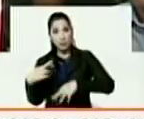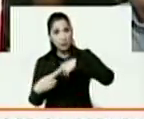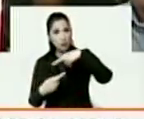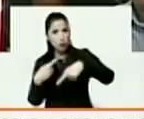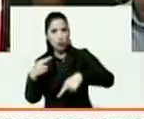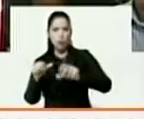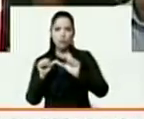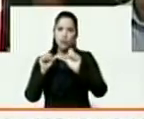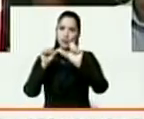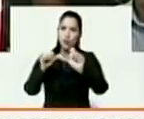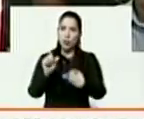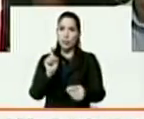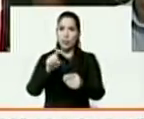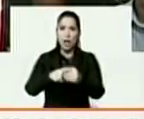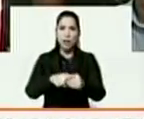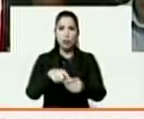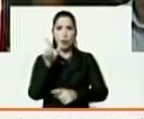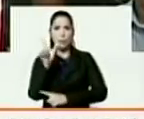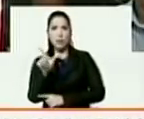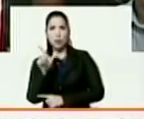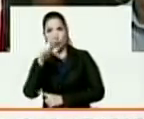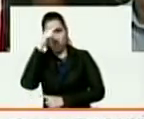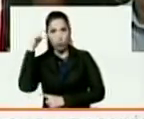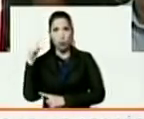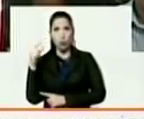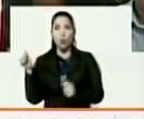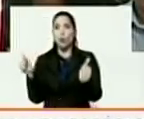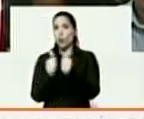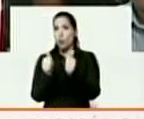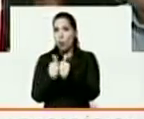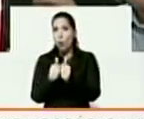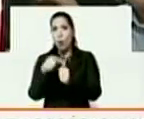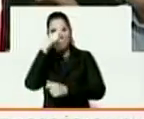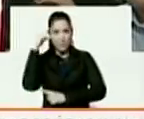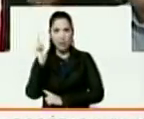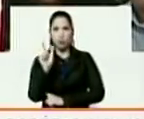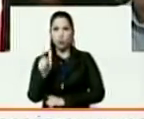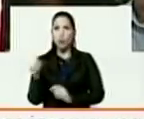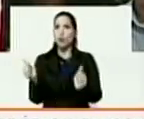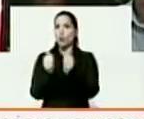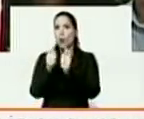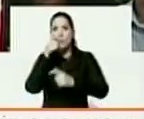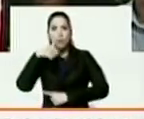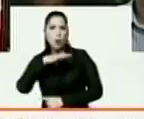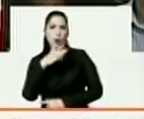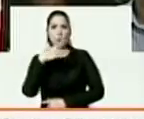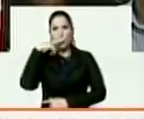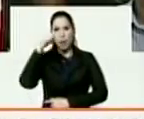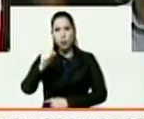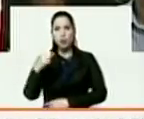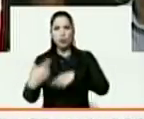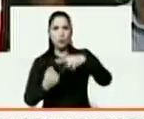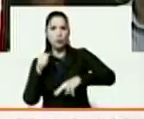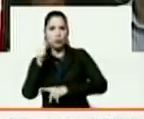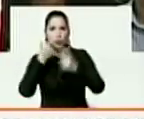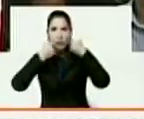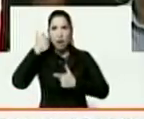seguir en el psv con el psv que es con chávez que con el pueblo que es con nicola que con la revolución